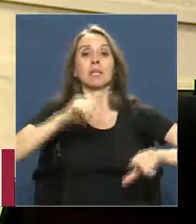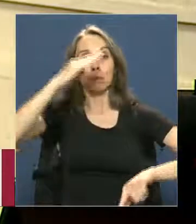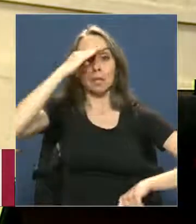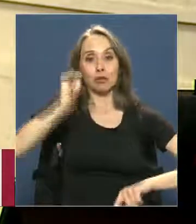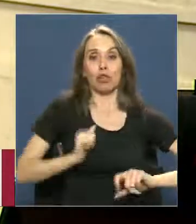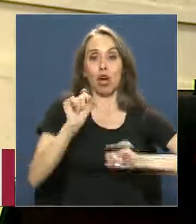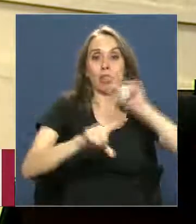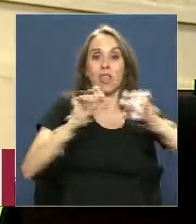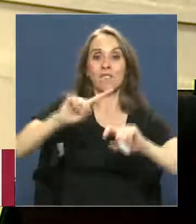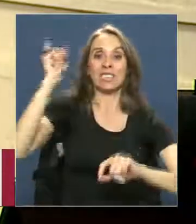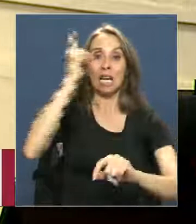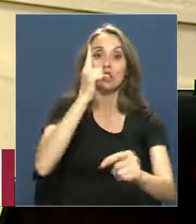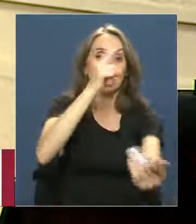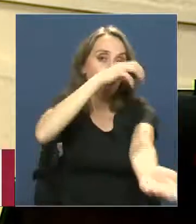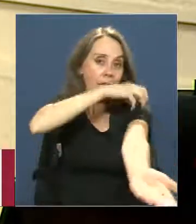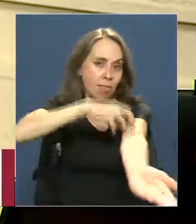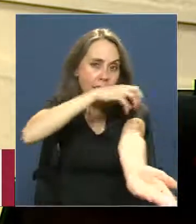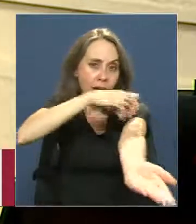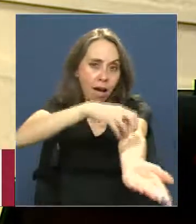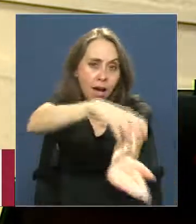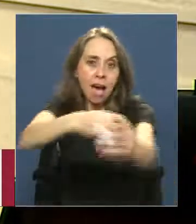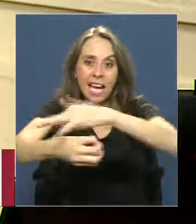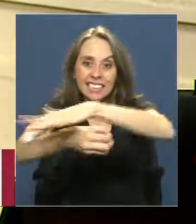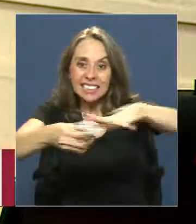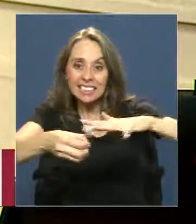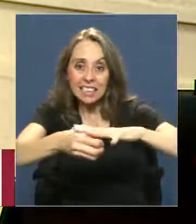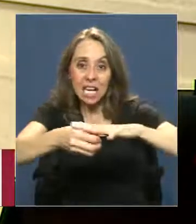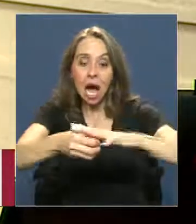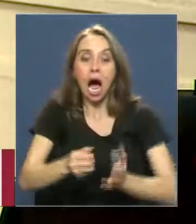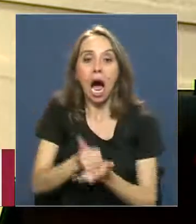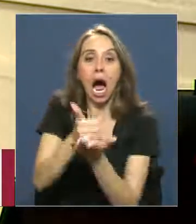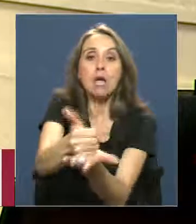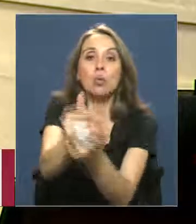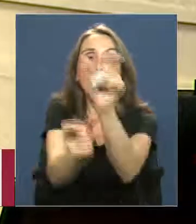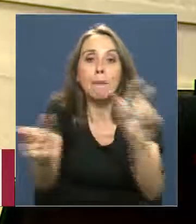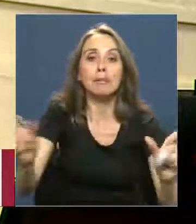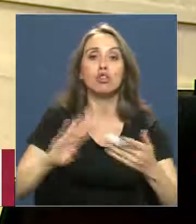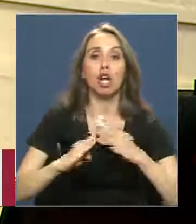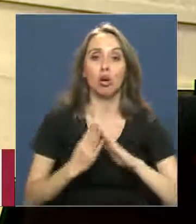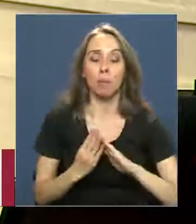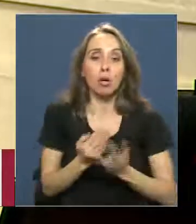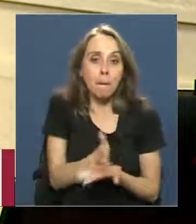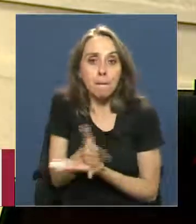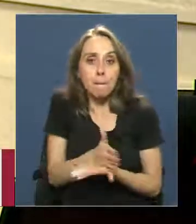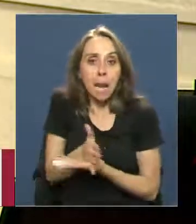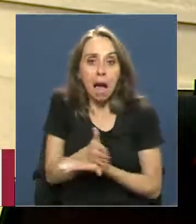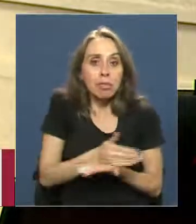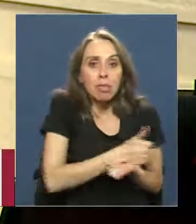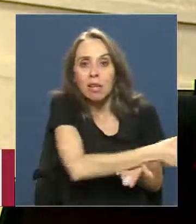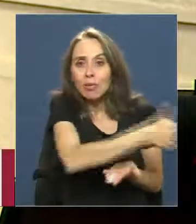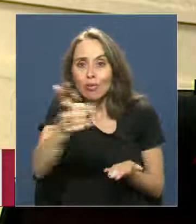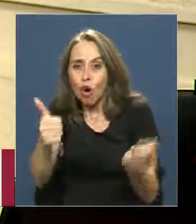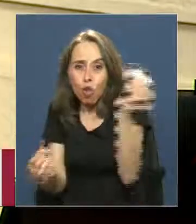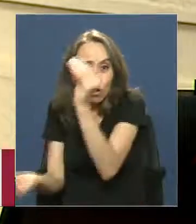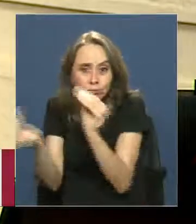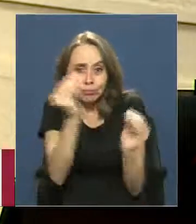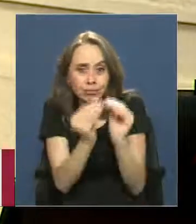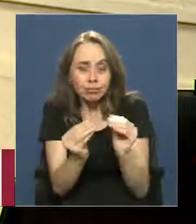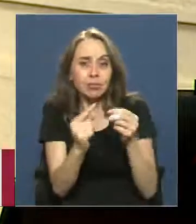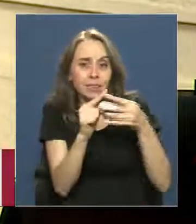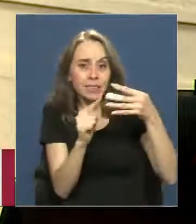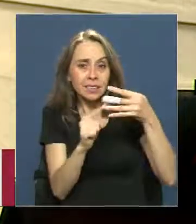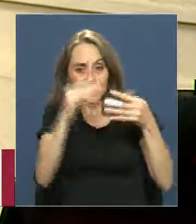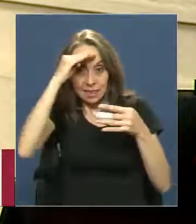de los diferentes territorios, se vuelquen a la ayuda comunitaria, que exista una estrategia colectiva donde las medidas